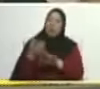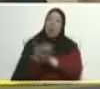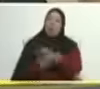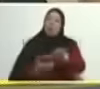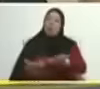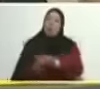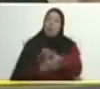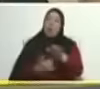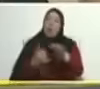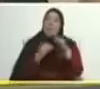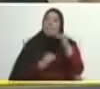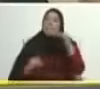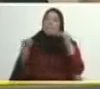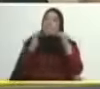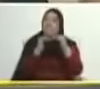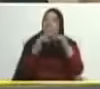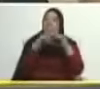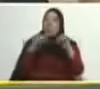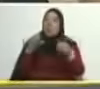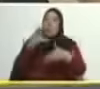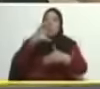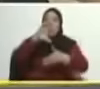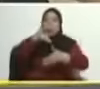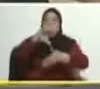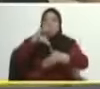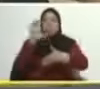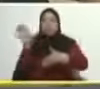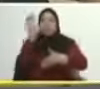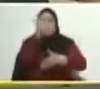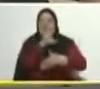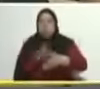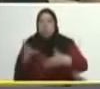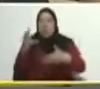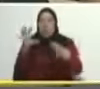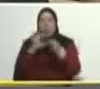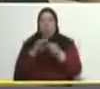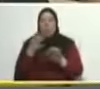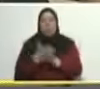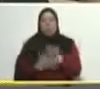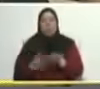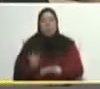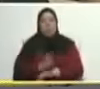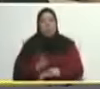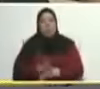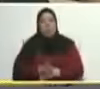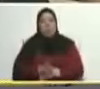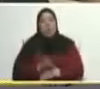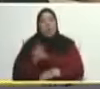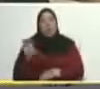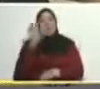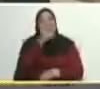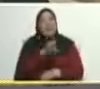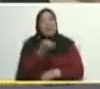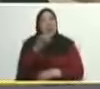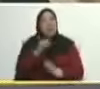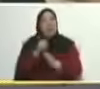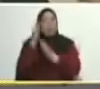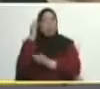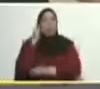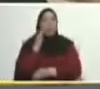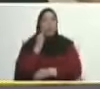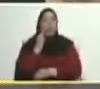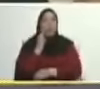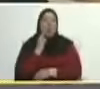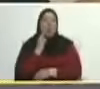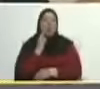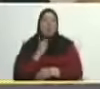comunes y nuestras fuerzas comunes. The Bolivarian Alliance has los países bolivarianos an effective vehicle han